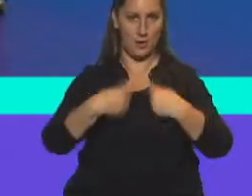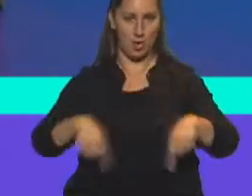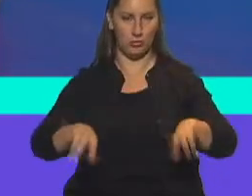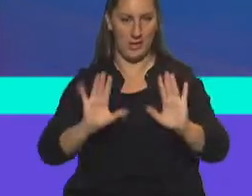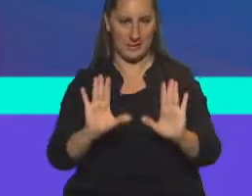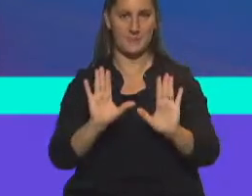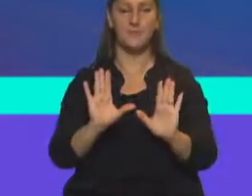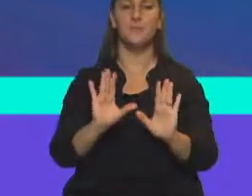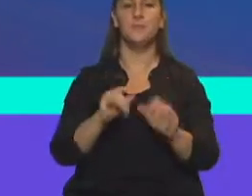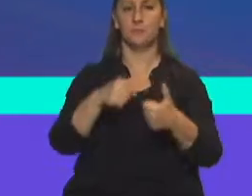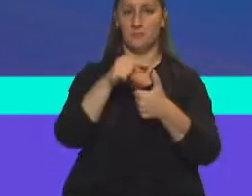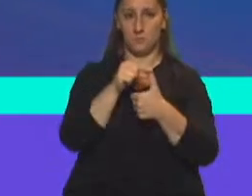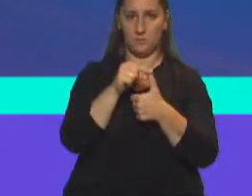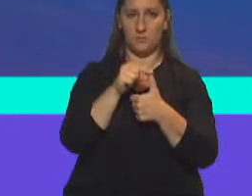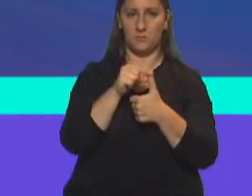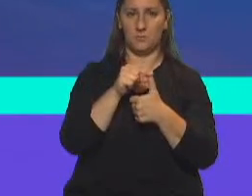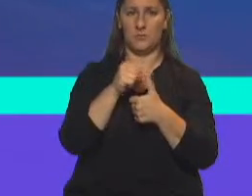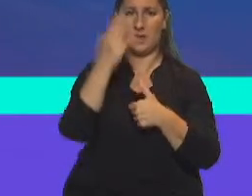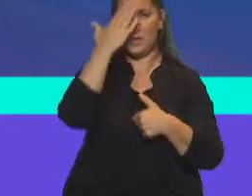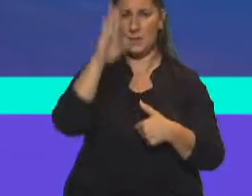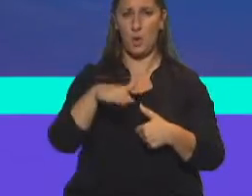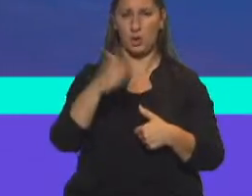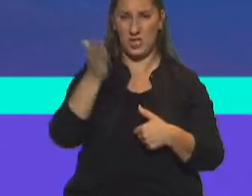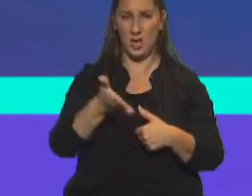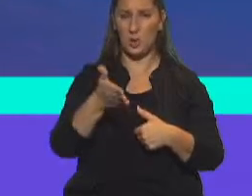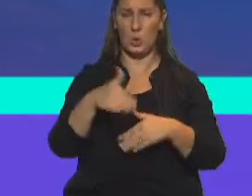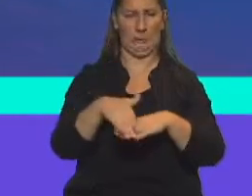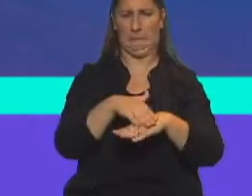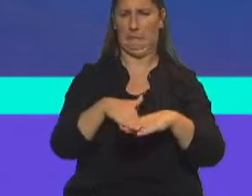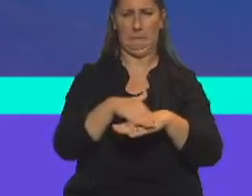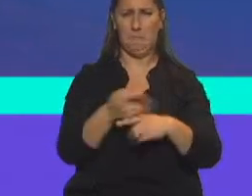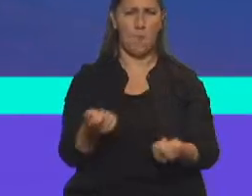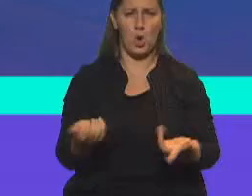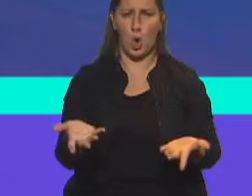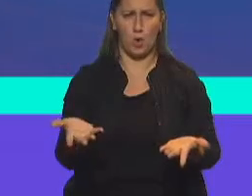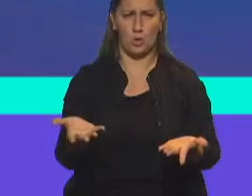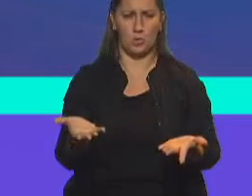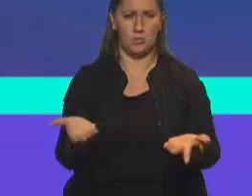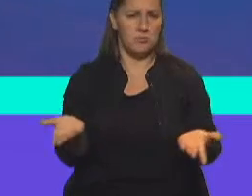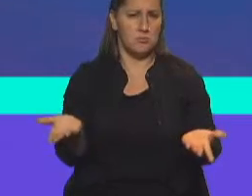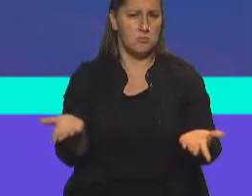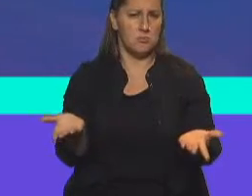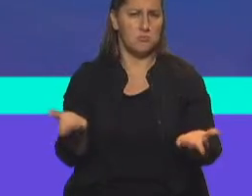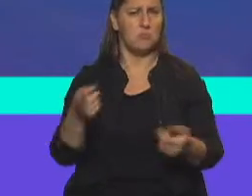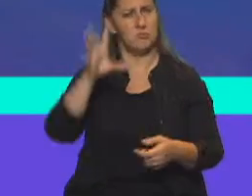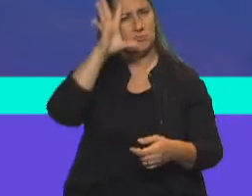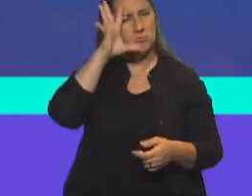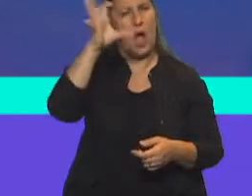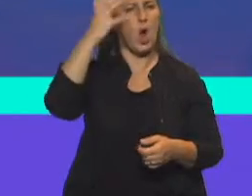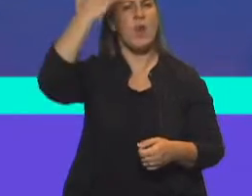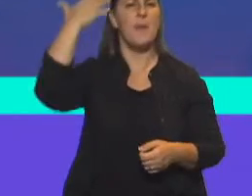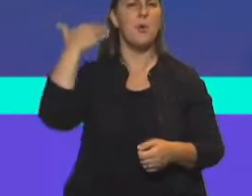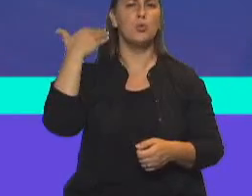ve. Primero, es muy bajo. Al menos la primera impresión es, che, pero esto es bajo, porque intentemos recordar